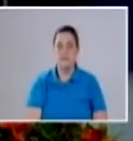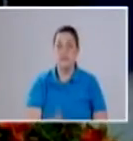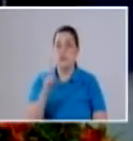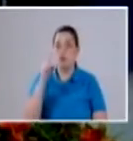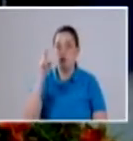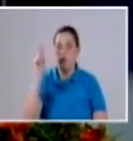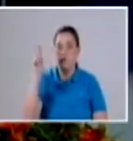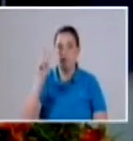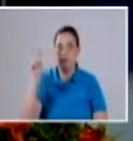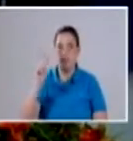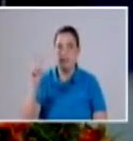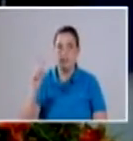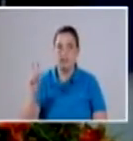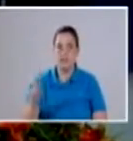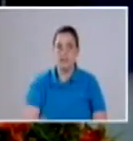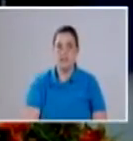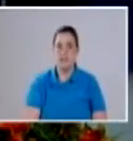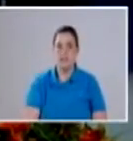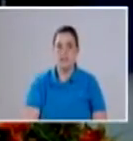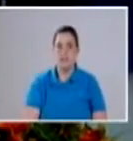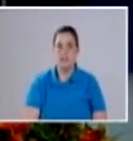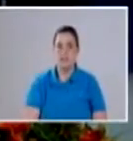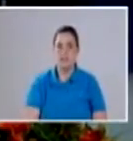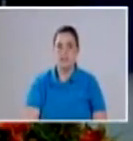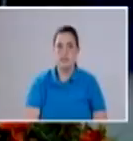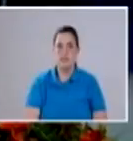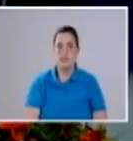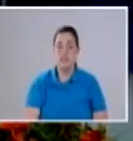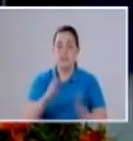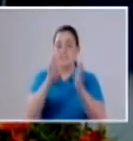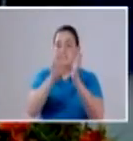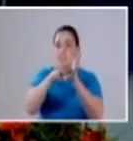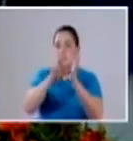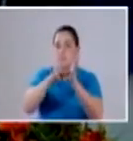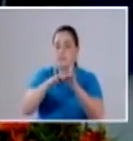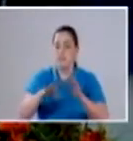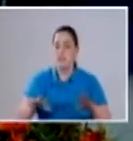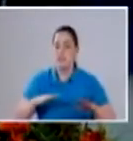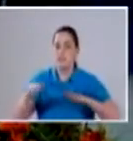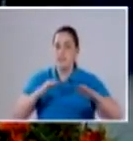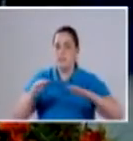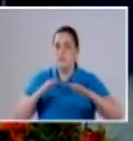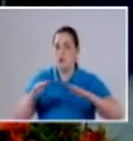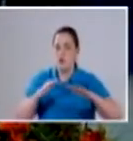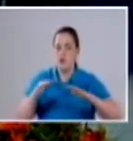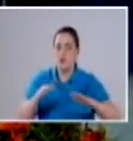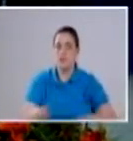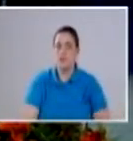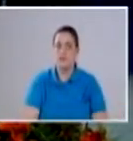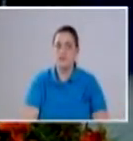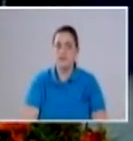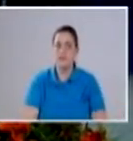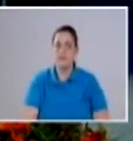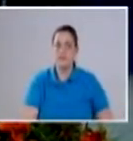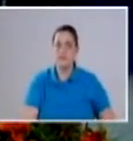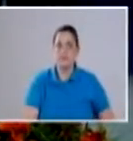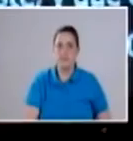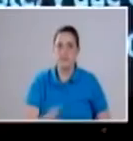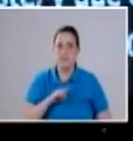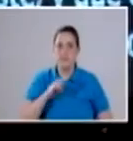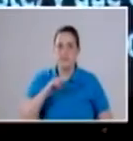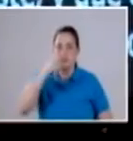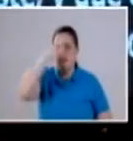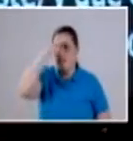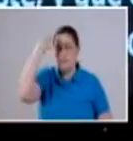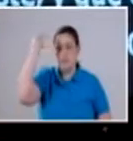hubo una réplica y yo estaba trabajando, hermano. Que yo me fui a trabajar, un montón me agarraron excusa para